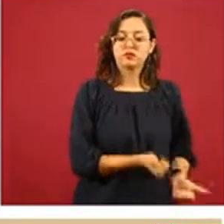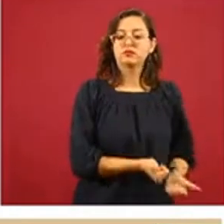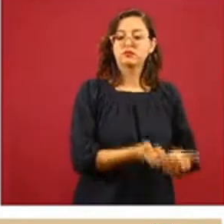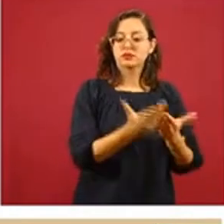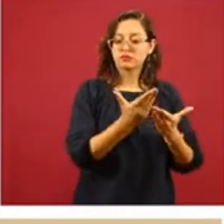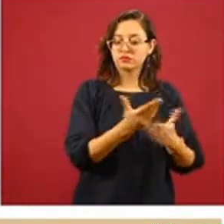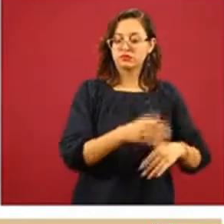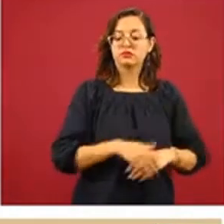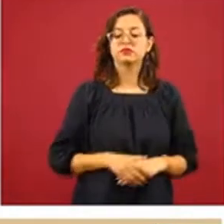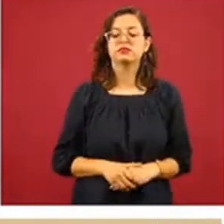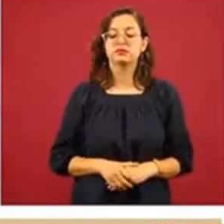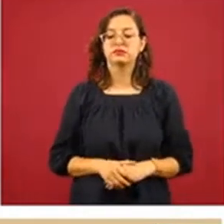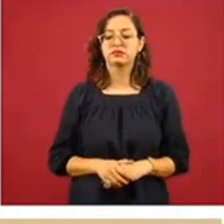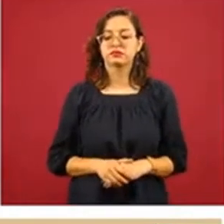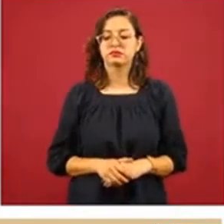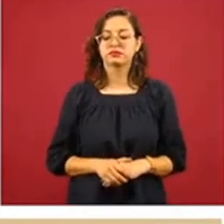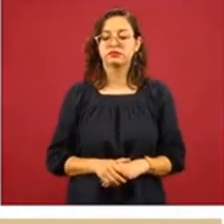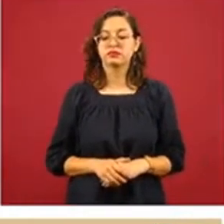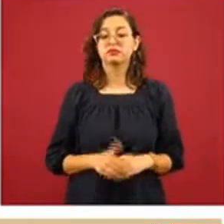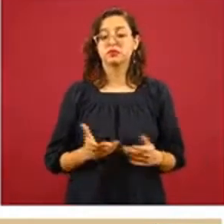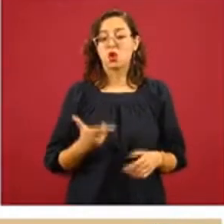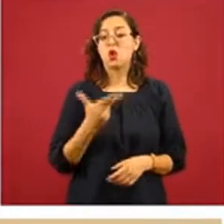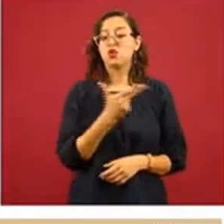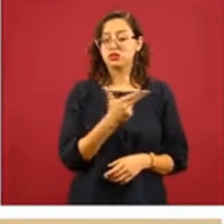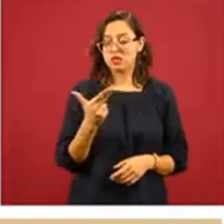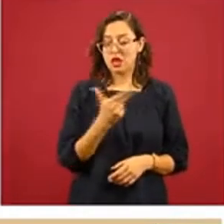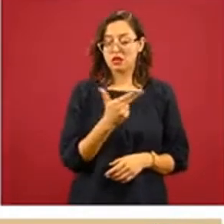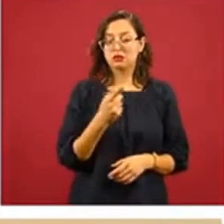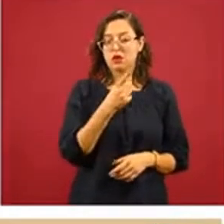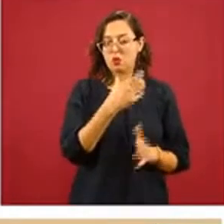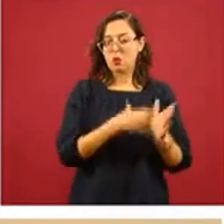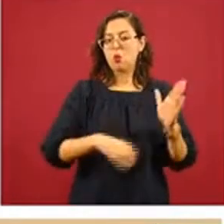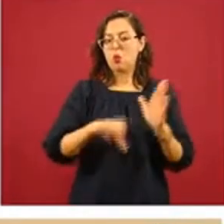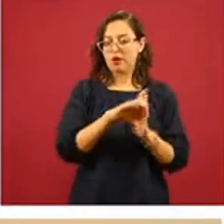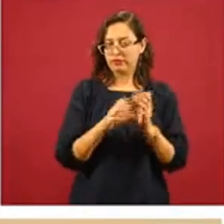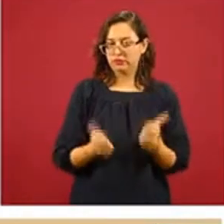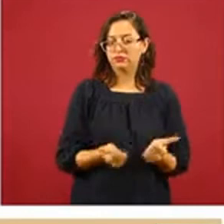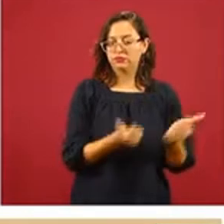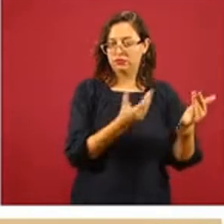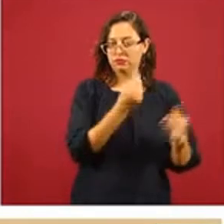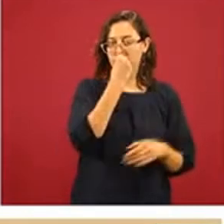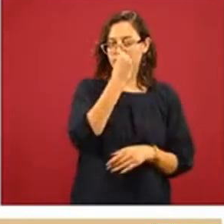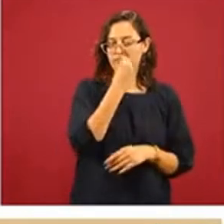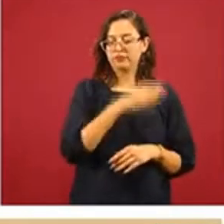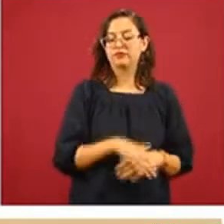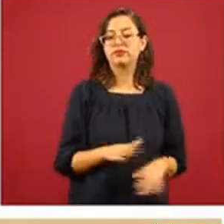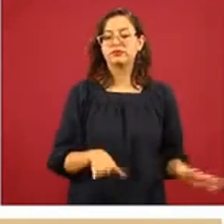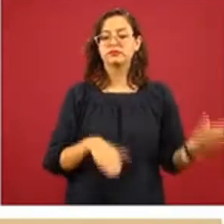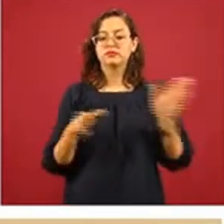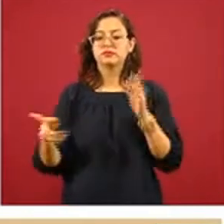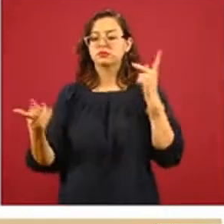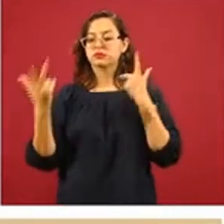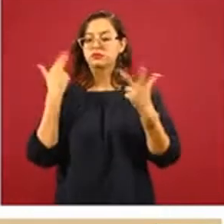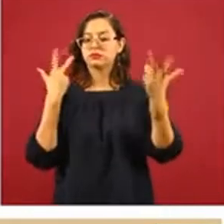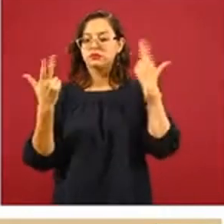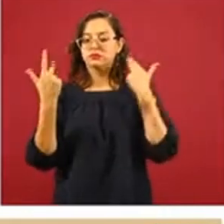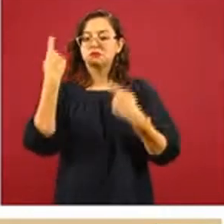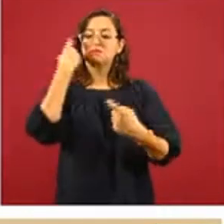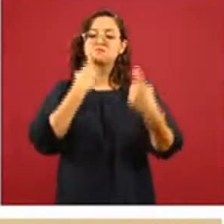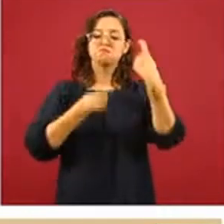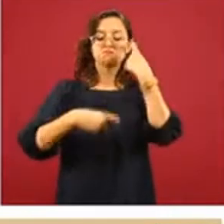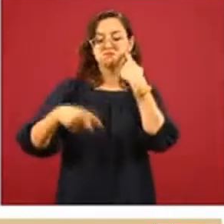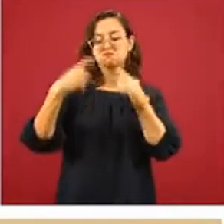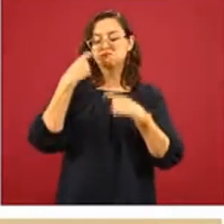ofrecer servicios a domicilio para llevar, o en el caso de los hoteles, a la habitación. Peluquerías, barberías,